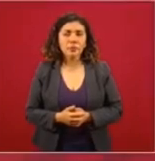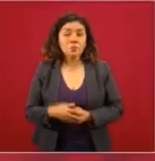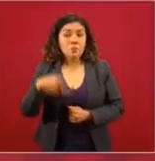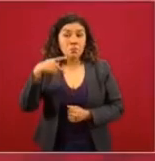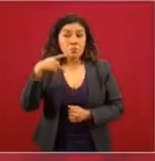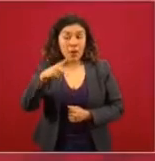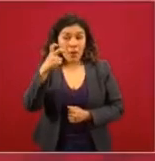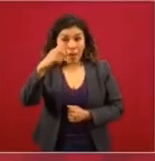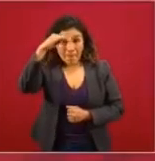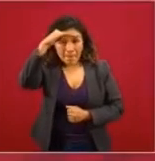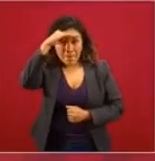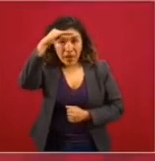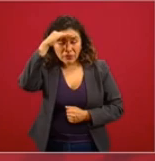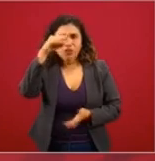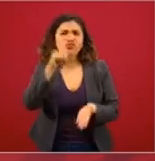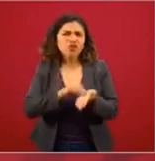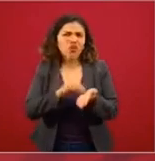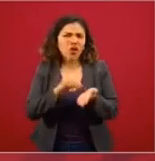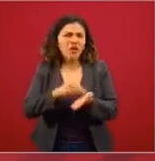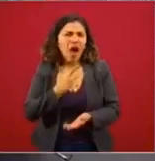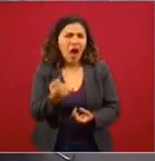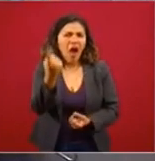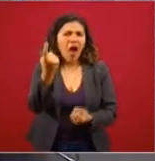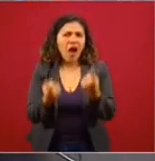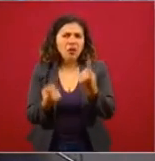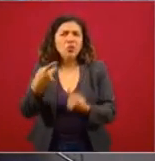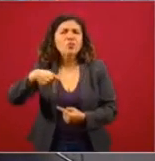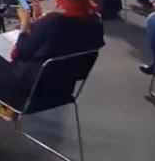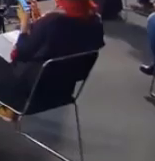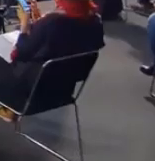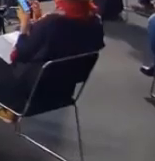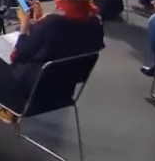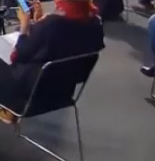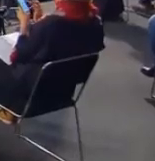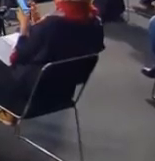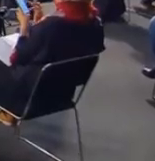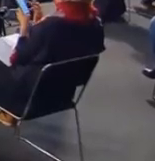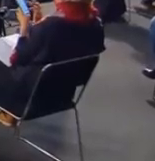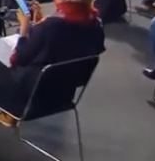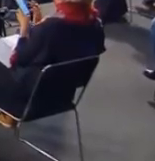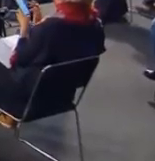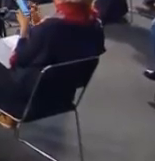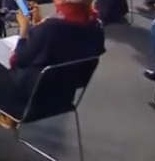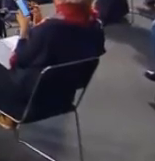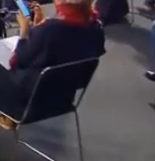existe. Lo que pasa es que también hay mucha hipocresía.